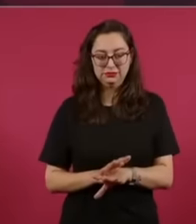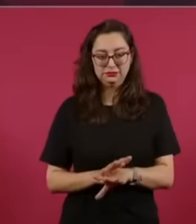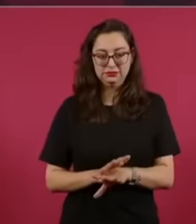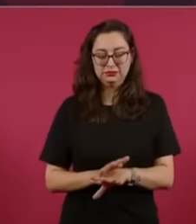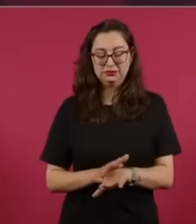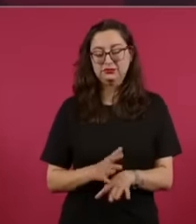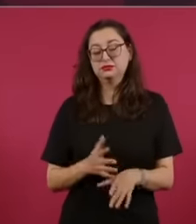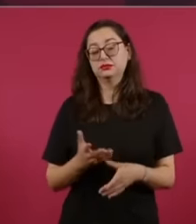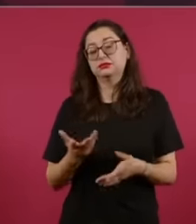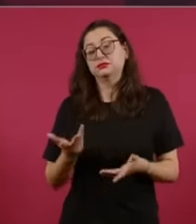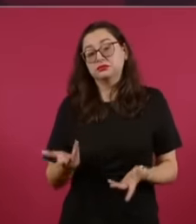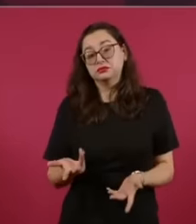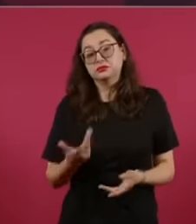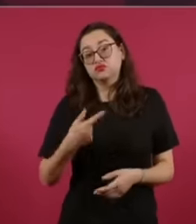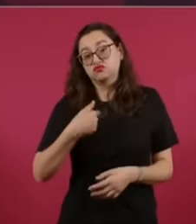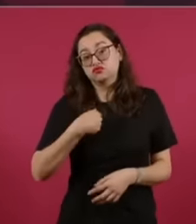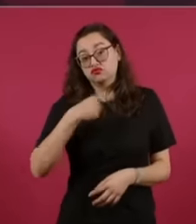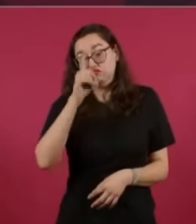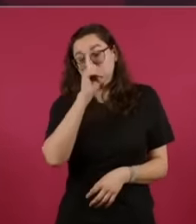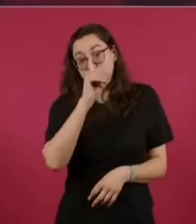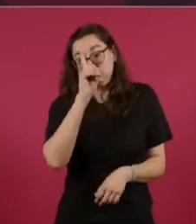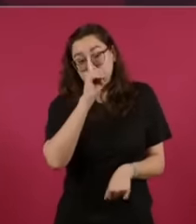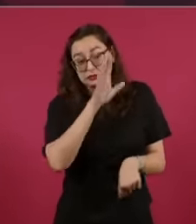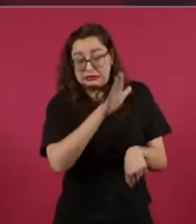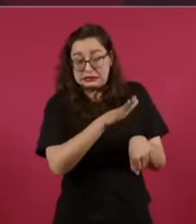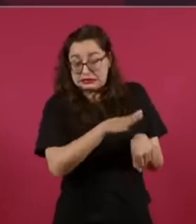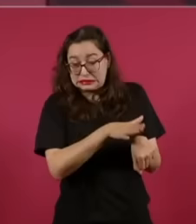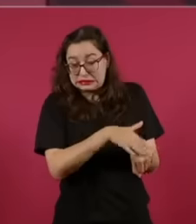lo tomen como una recomendación